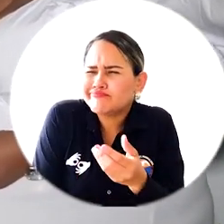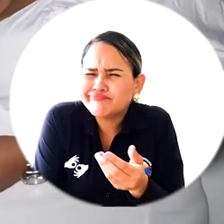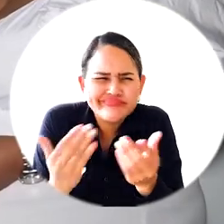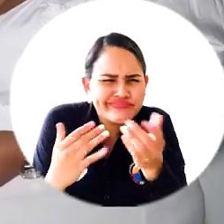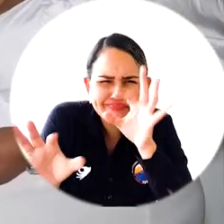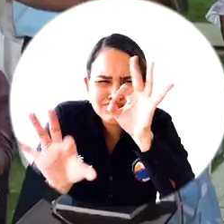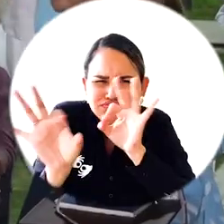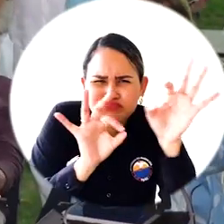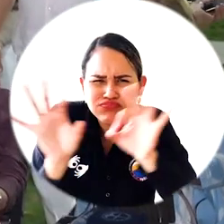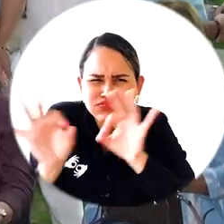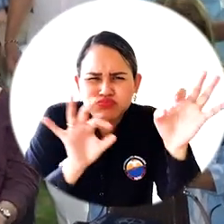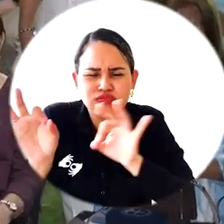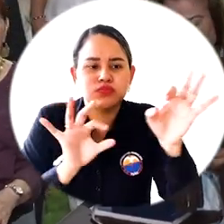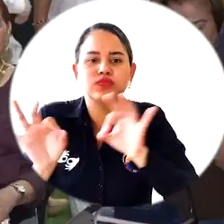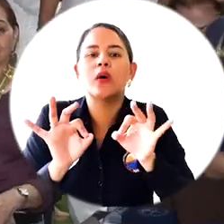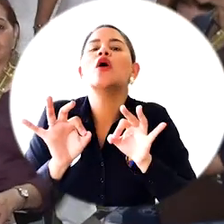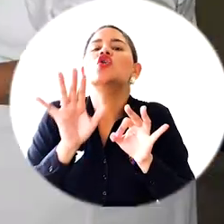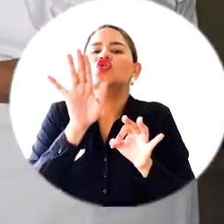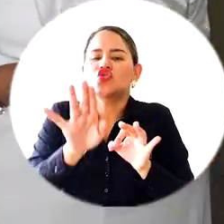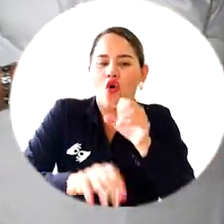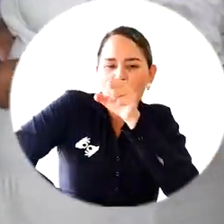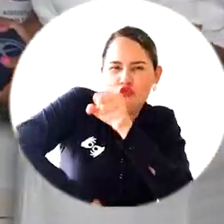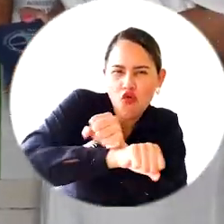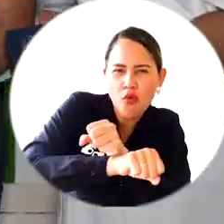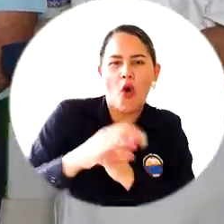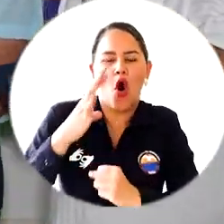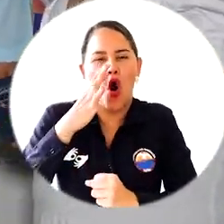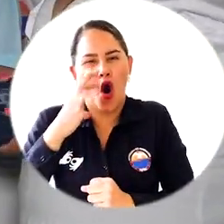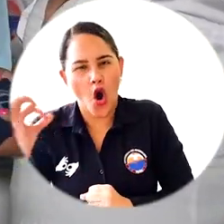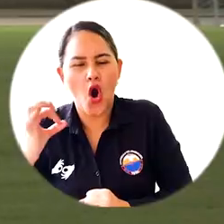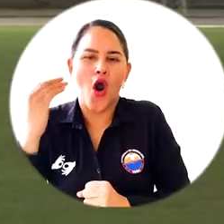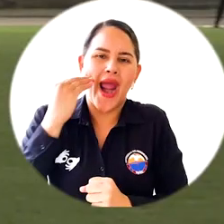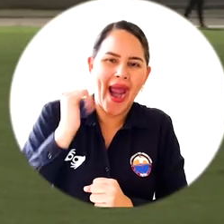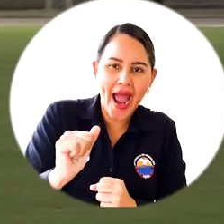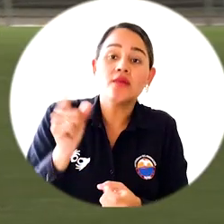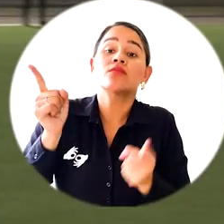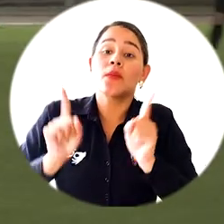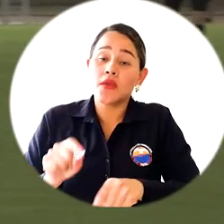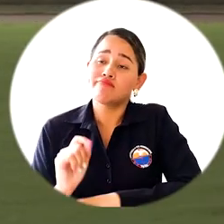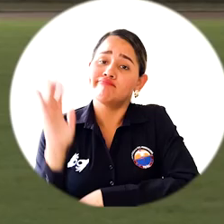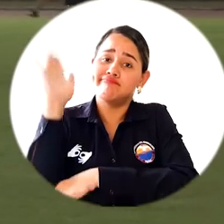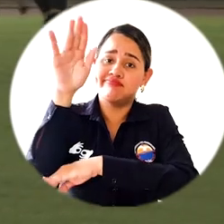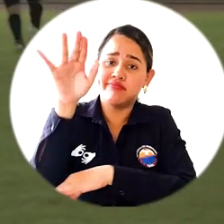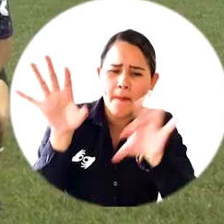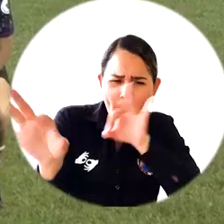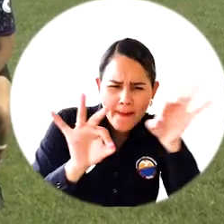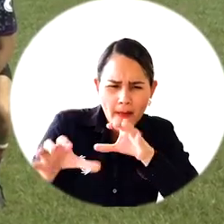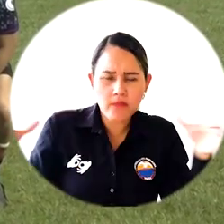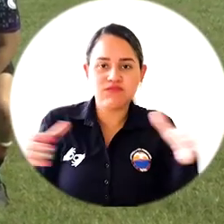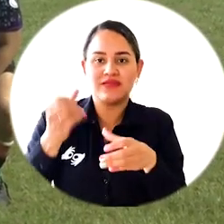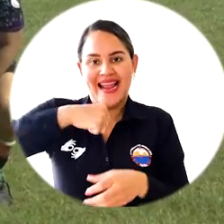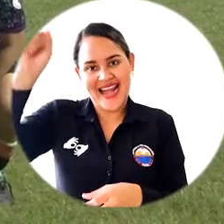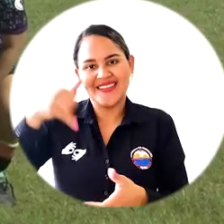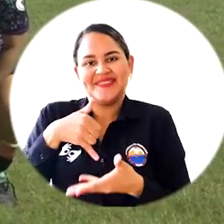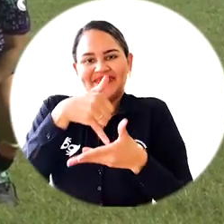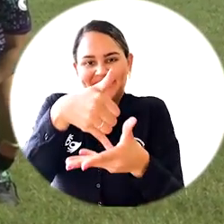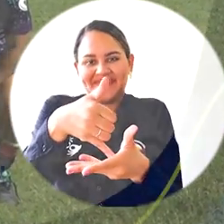Mater que acogió a más de 500 graduados en las disciplinas de fútbol femenino y masculino